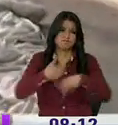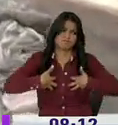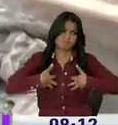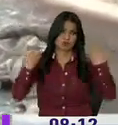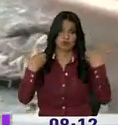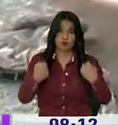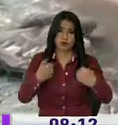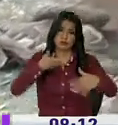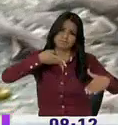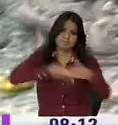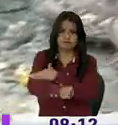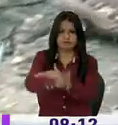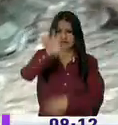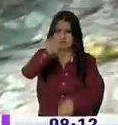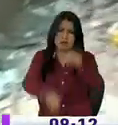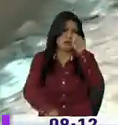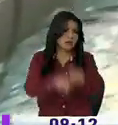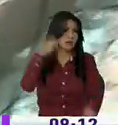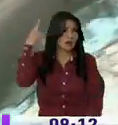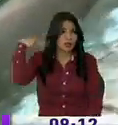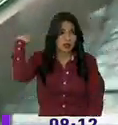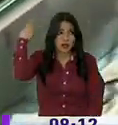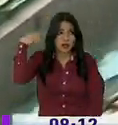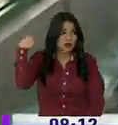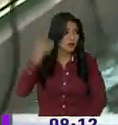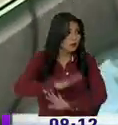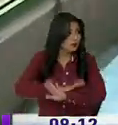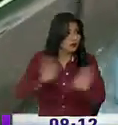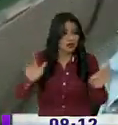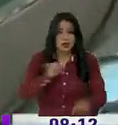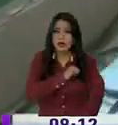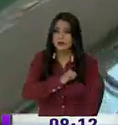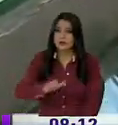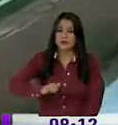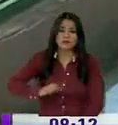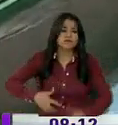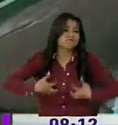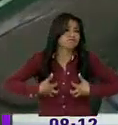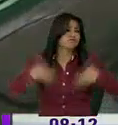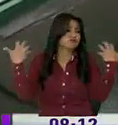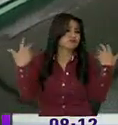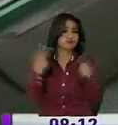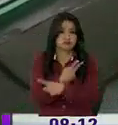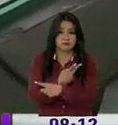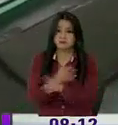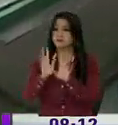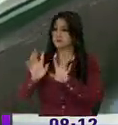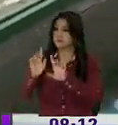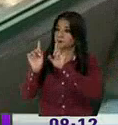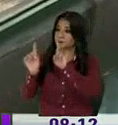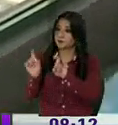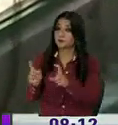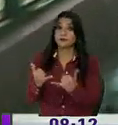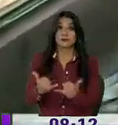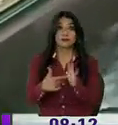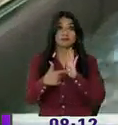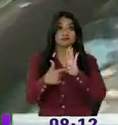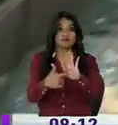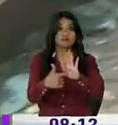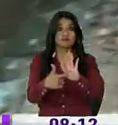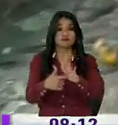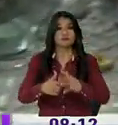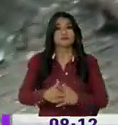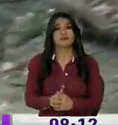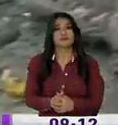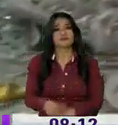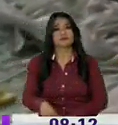a atacar esta unidad estaban en una actitud demasiado violenta. Coronel, ahora en imágenes podemos ver, y Xiomar me ayuda,